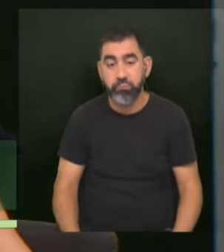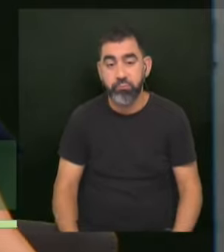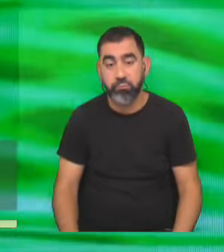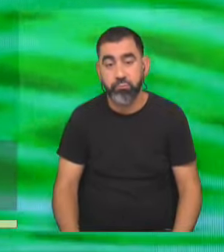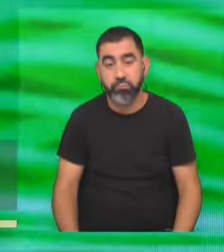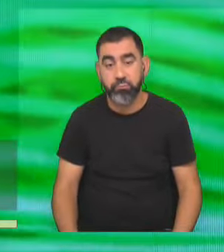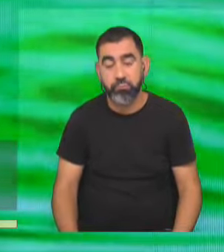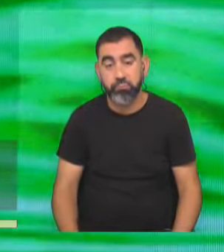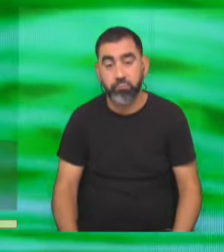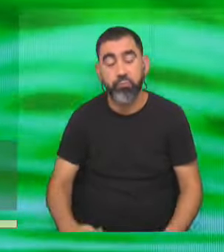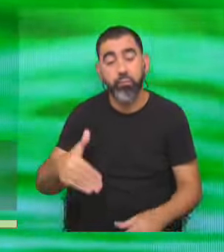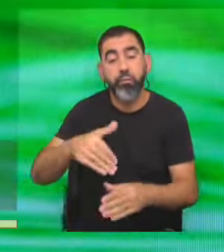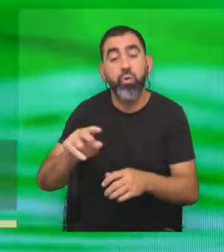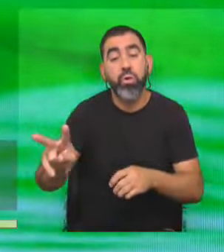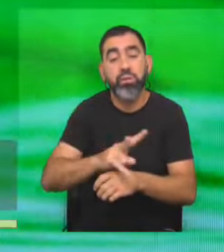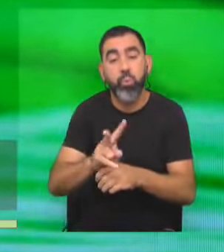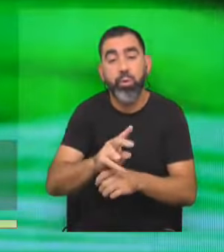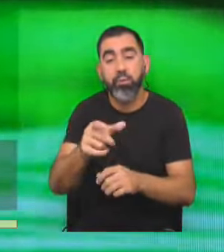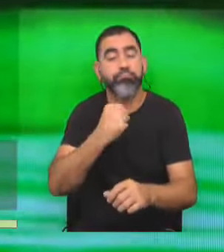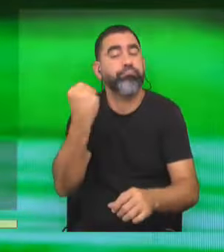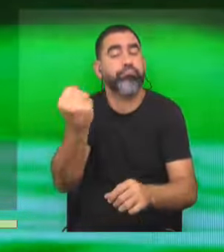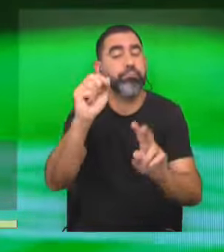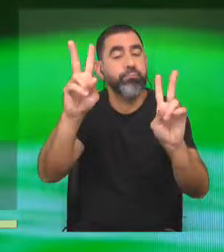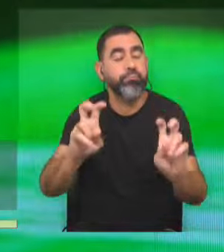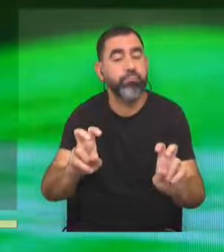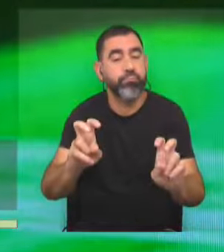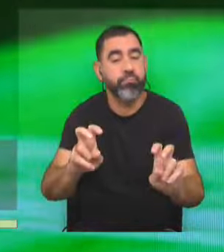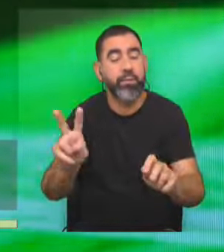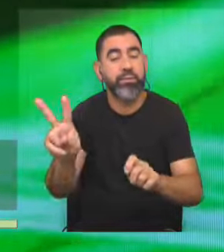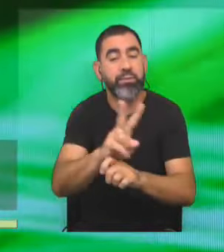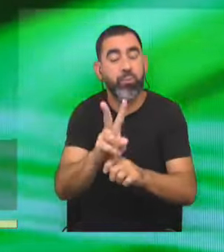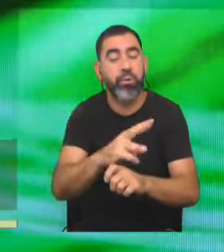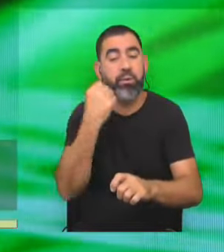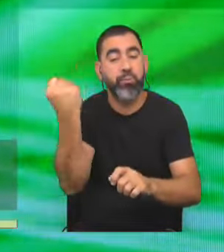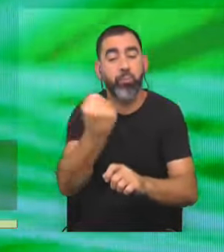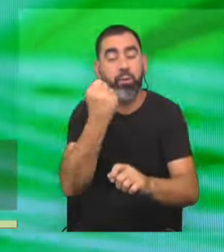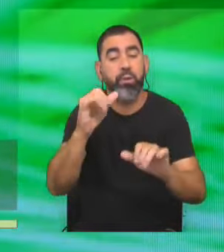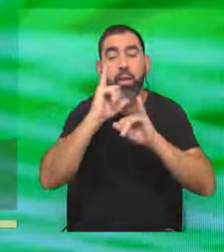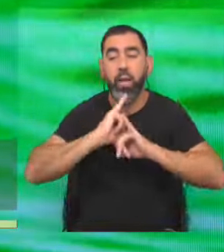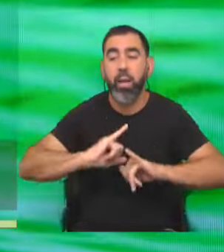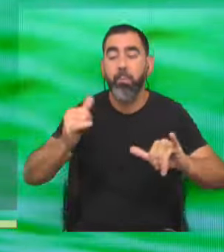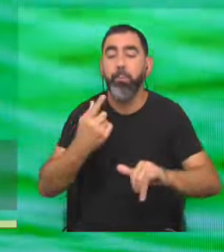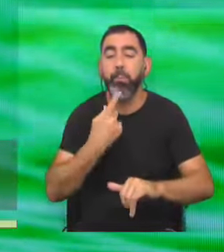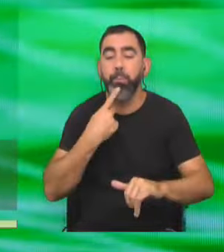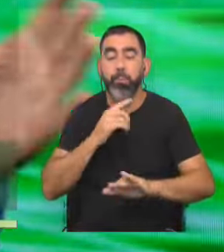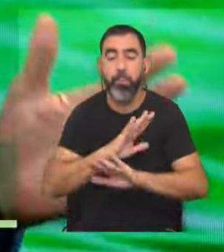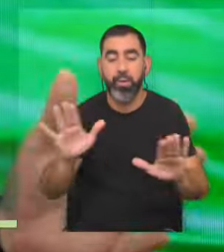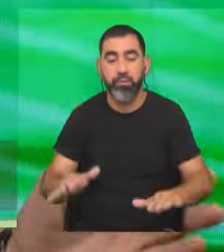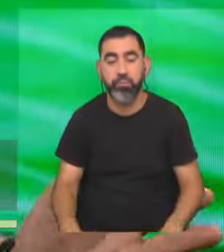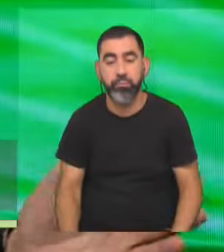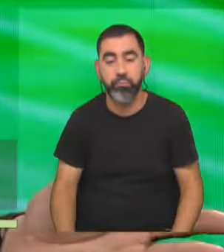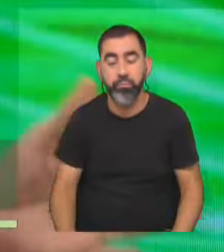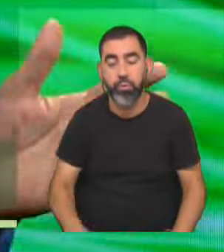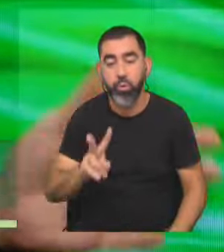represión haito por la seguridad es la sellada la figurita sellada que no puede faltar en cada campaña electoral en